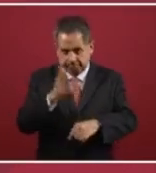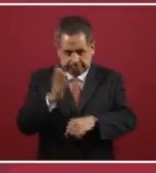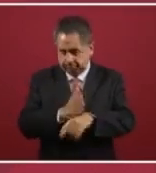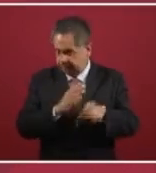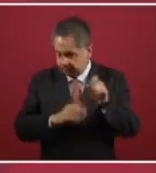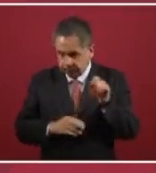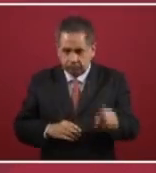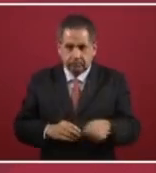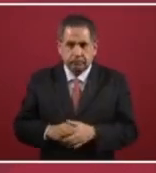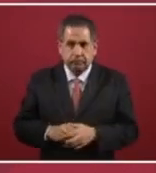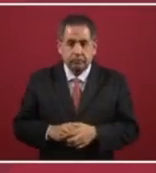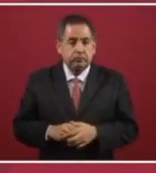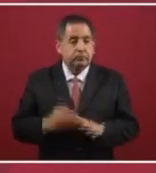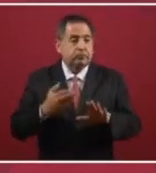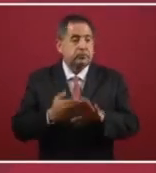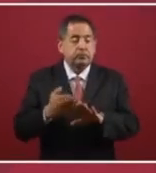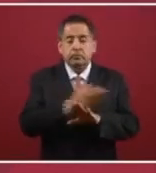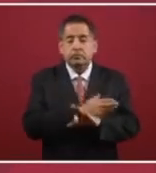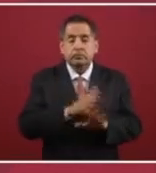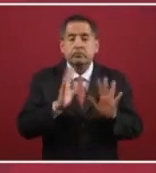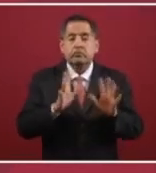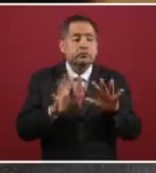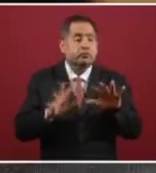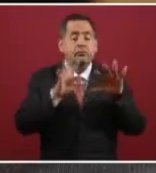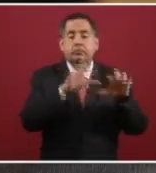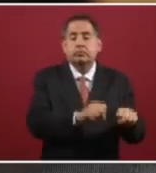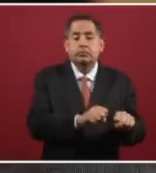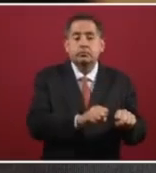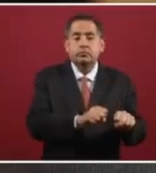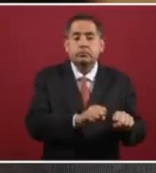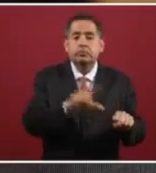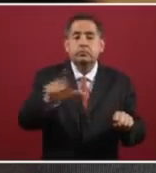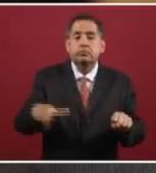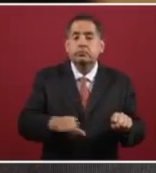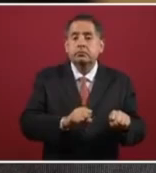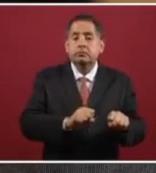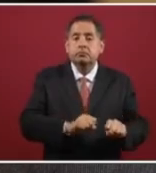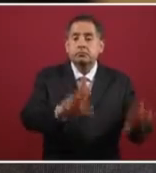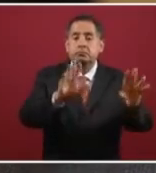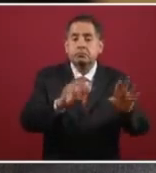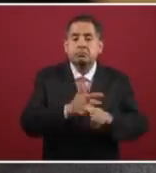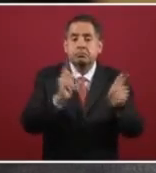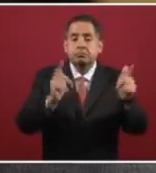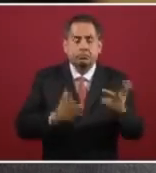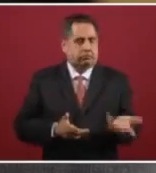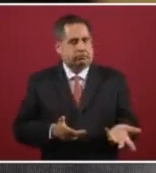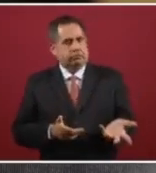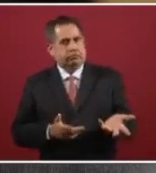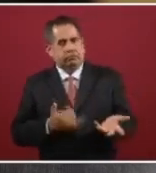se detuvieron antes a estas personas y se les dejó en libertad, tiene que